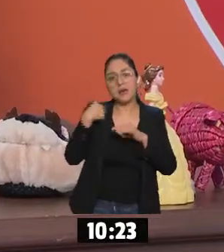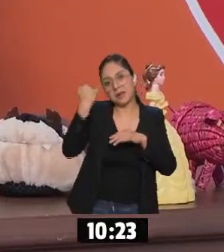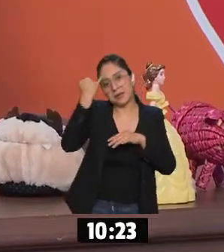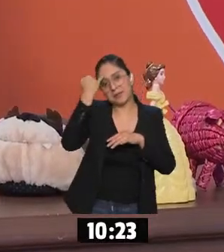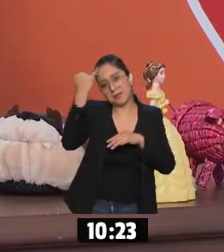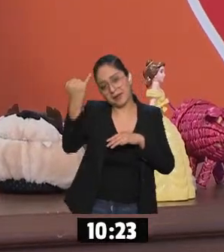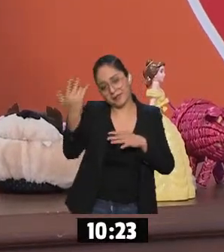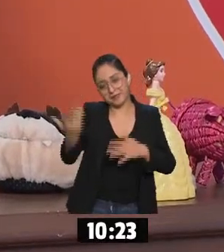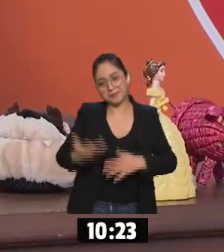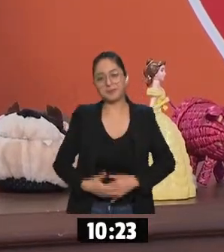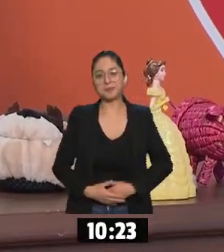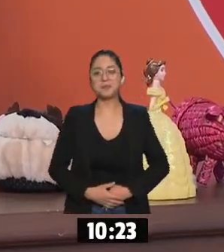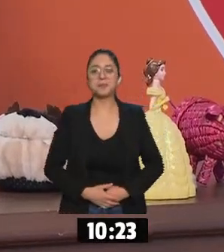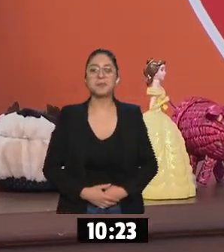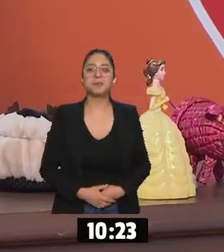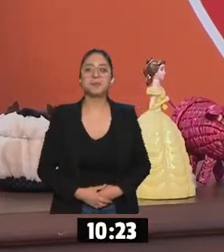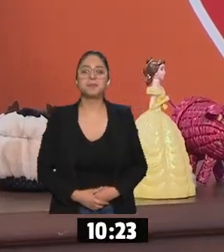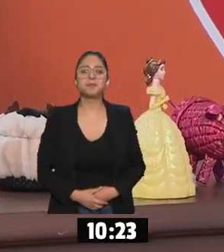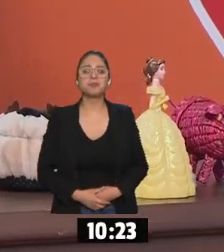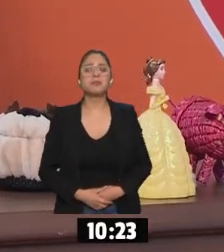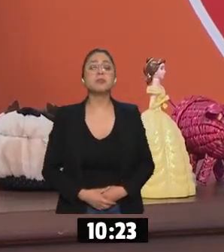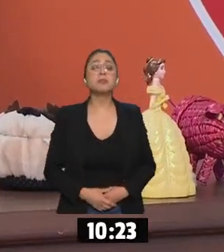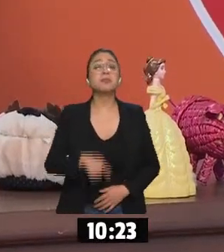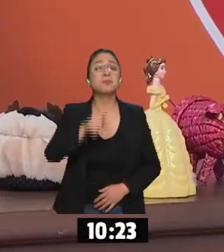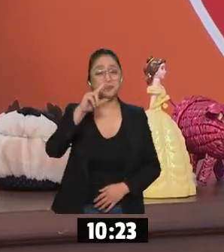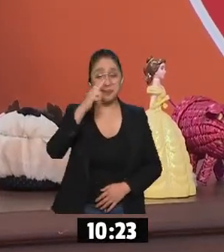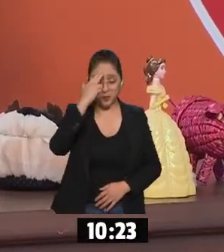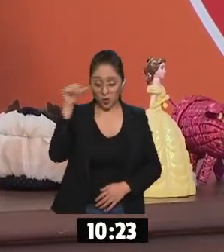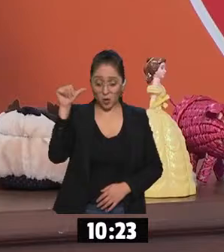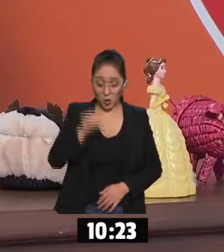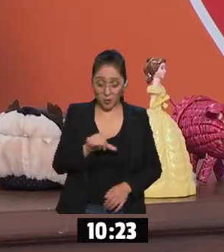como le dije, hoy celebramos el Día de los Pueblos